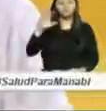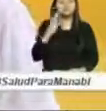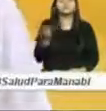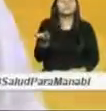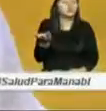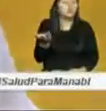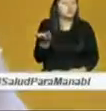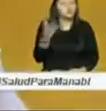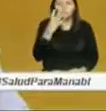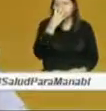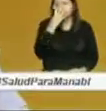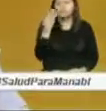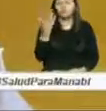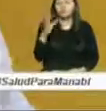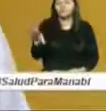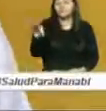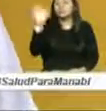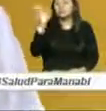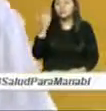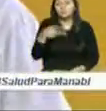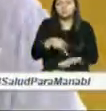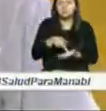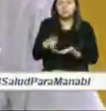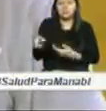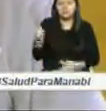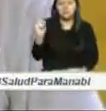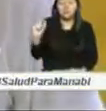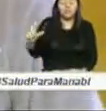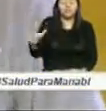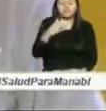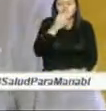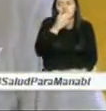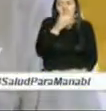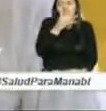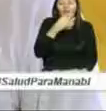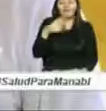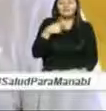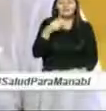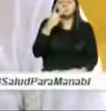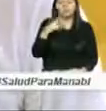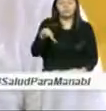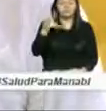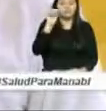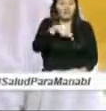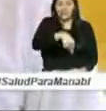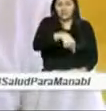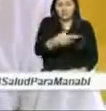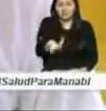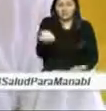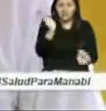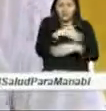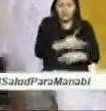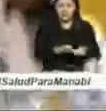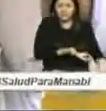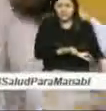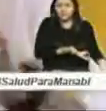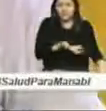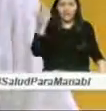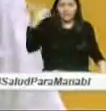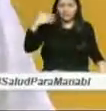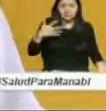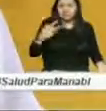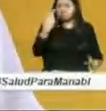ese servicio. Y cuando lo encontramos, tuvimos que pagar muy caro. Imagínense ahora encontrar esto en nuestros centros de salud, en un